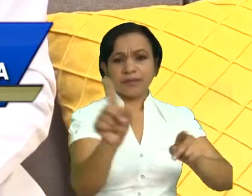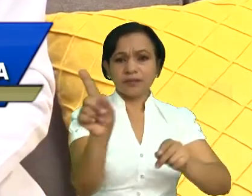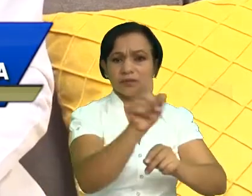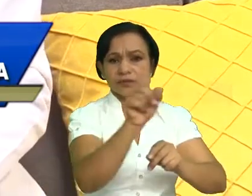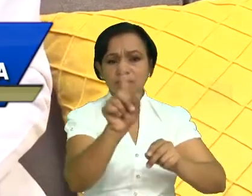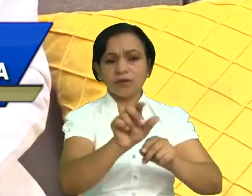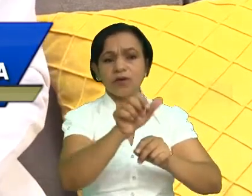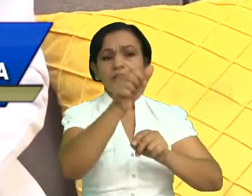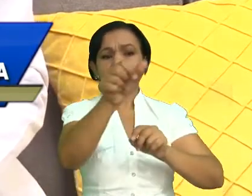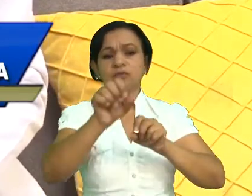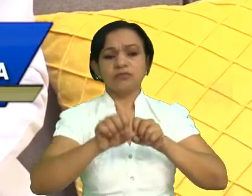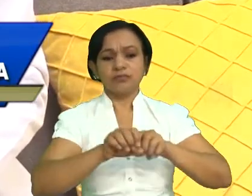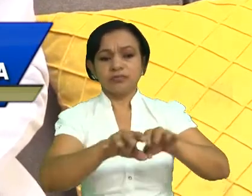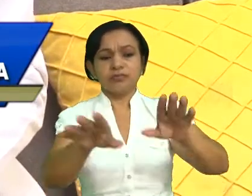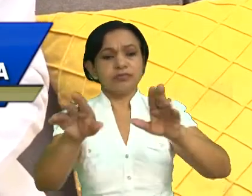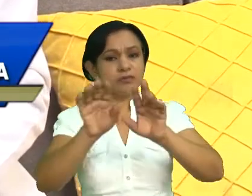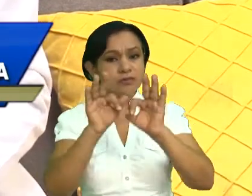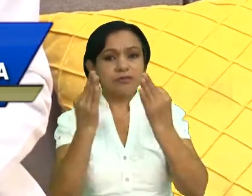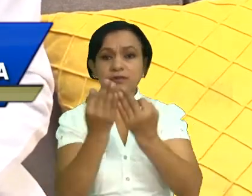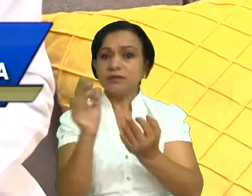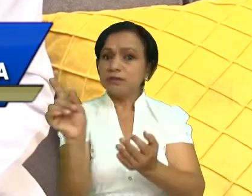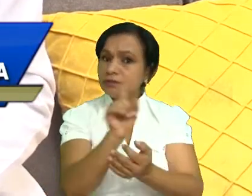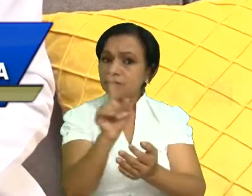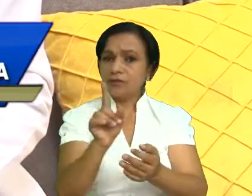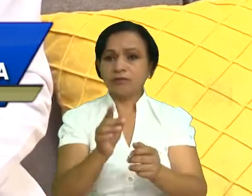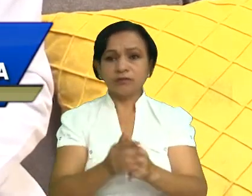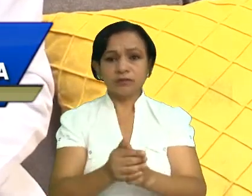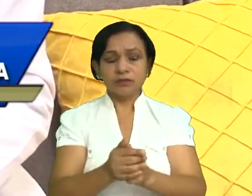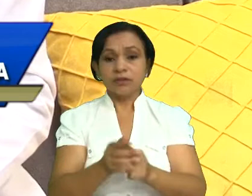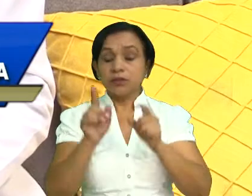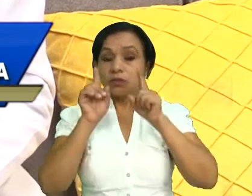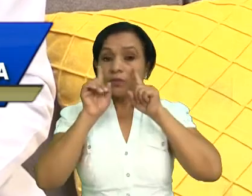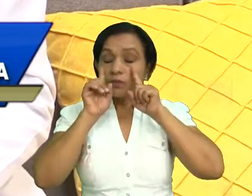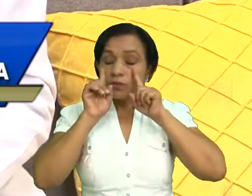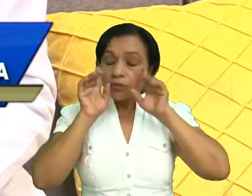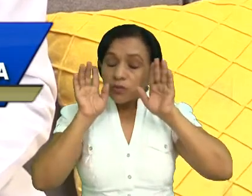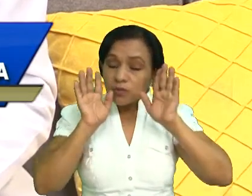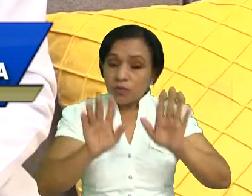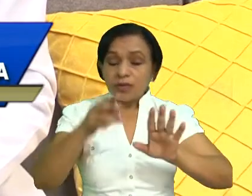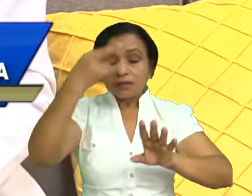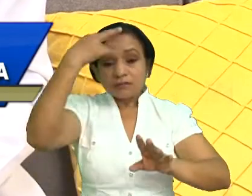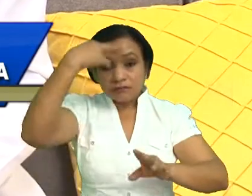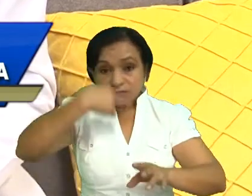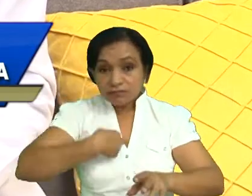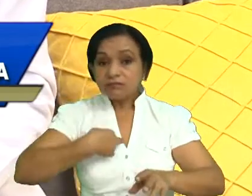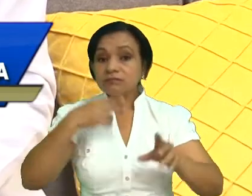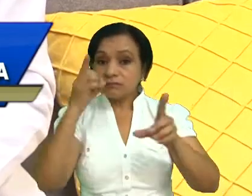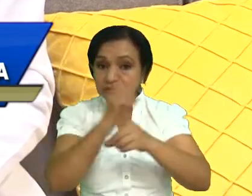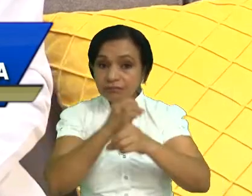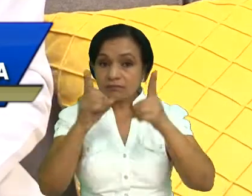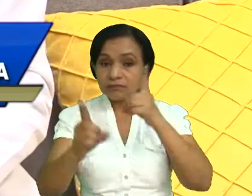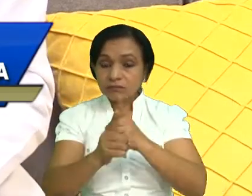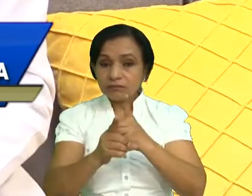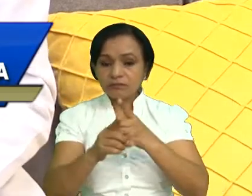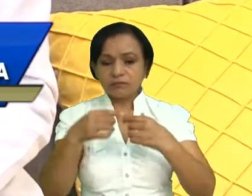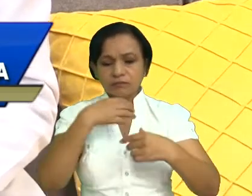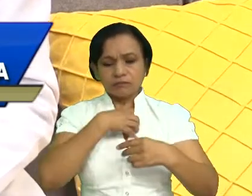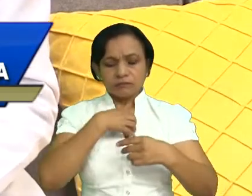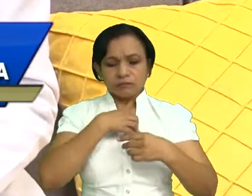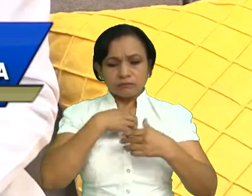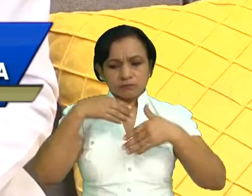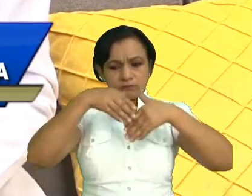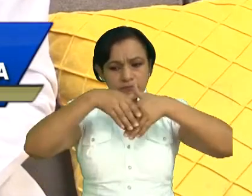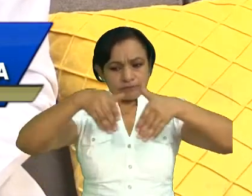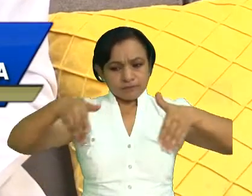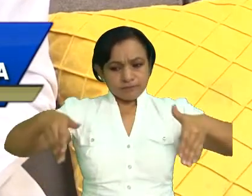hacia otro miembro de la familia. Tenemos que actuar de manera prudente, de manera responsable, tomando las medidas y las recomendaciones